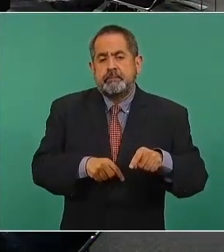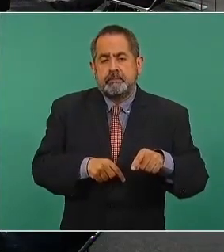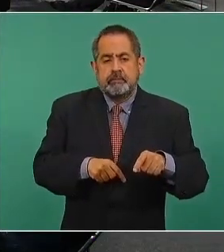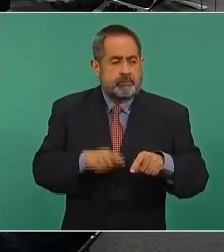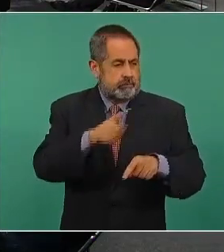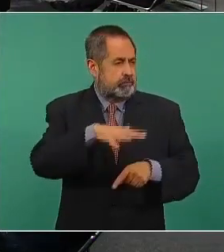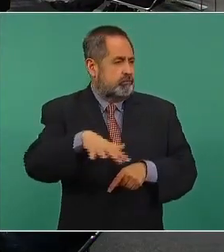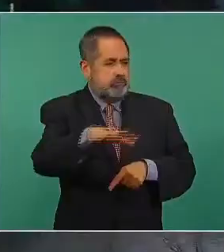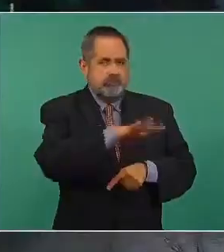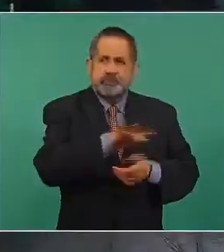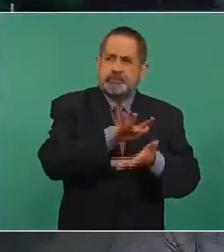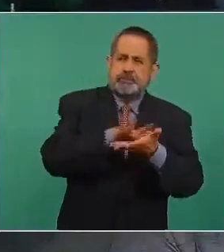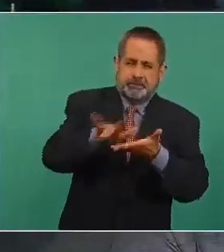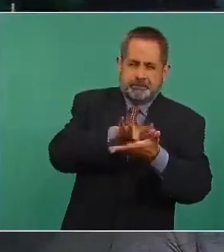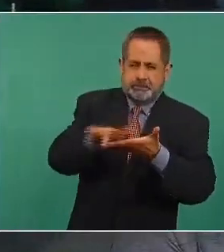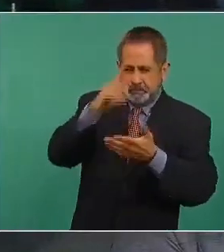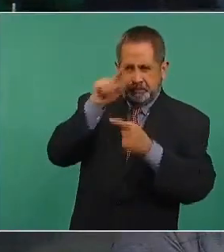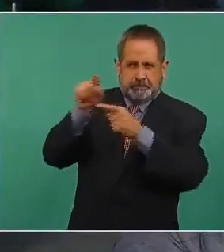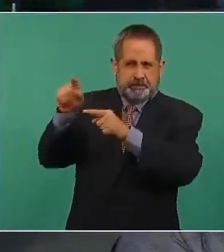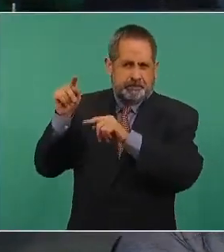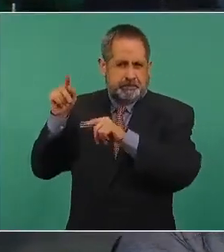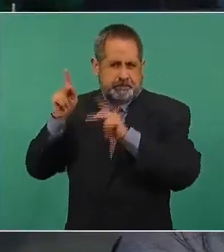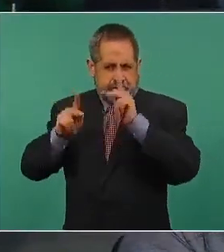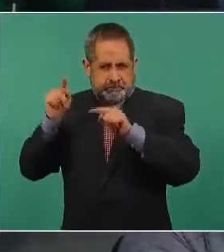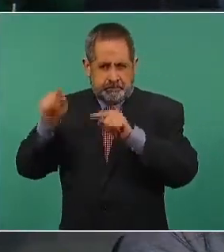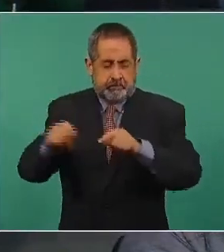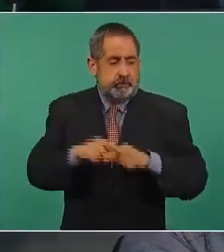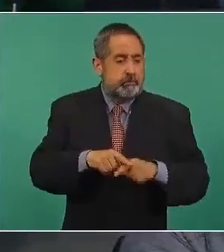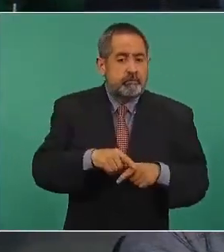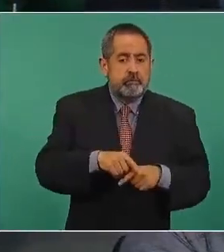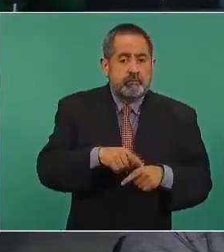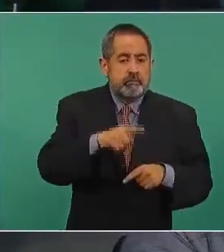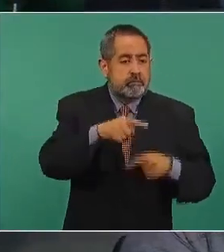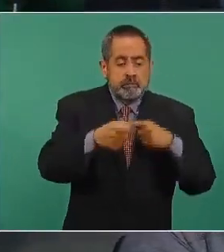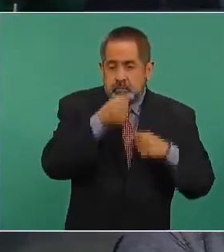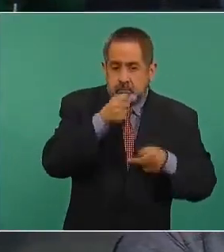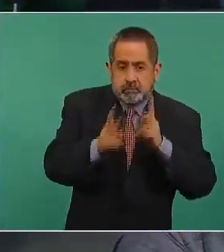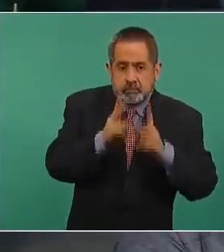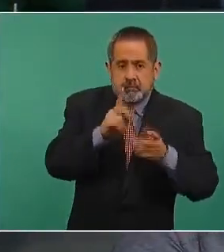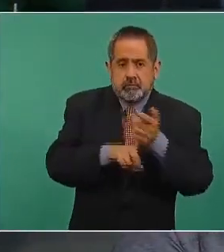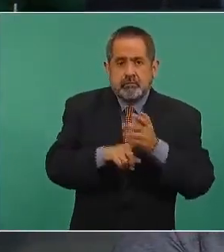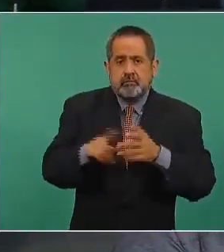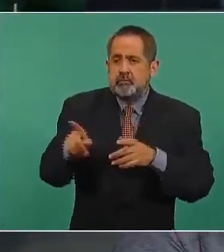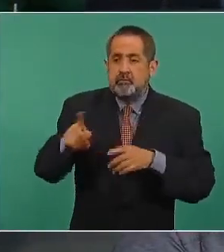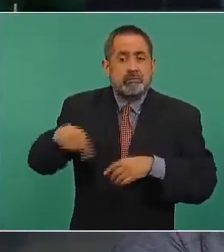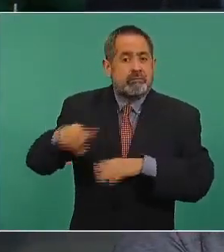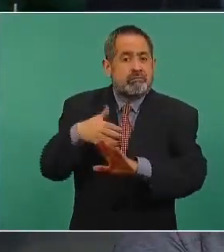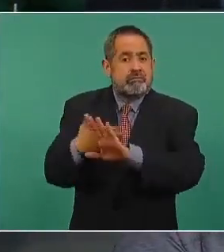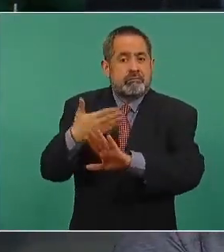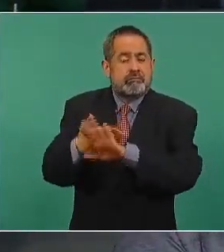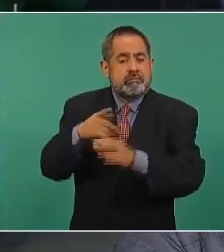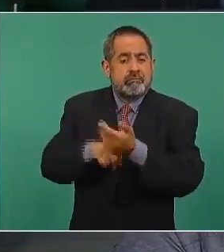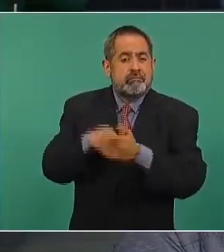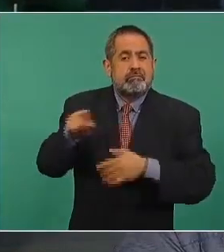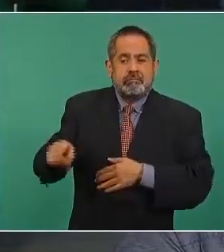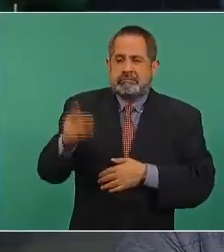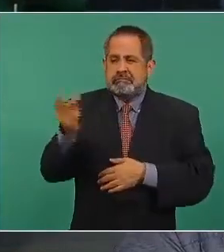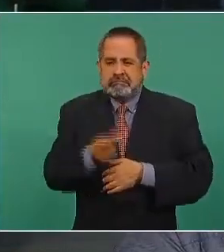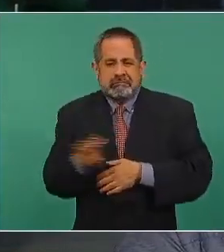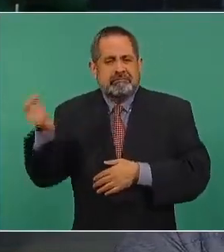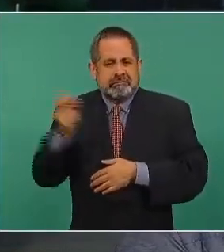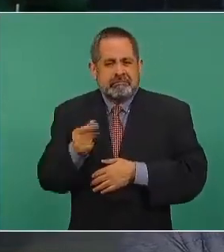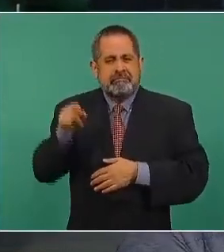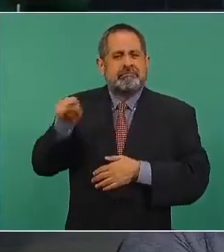muestras de apoyo que le dieron a usted. Lo estaba yo entrevistando y empezaron a abuchearlo, empezaron a pedirle que se